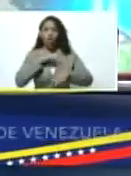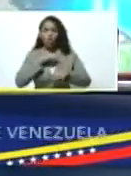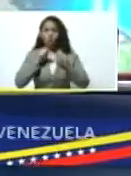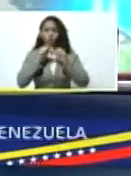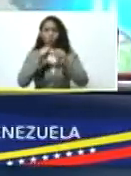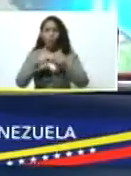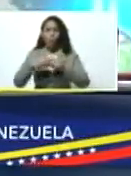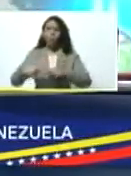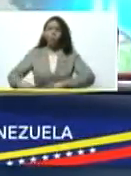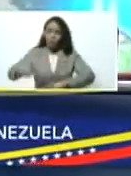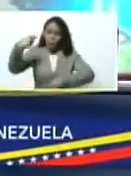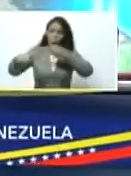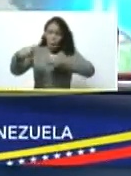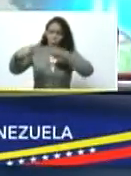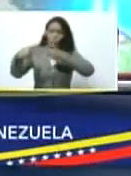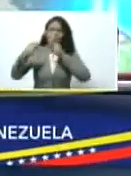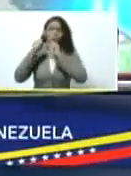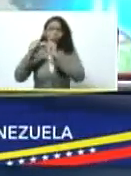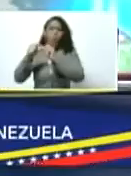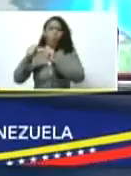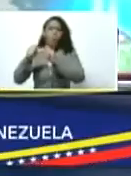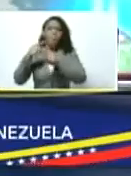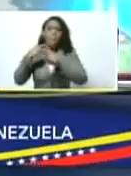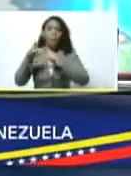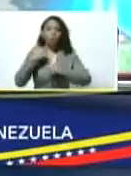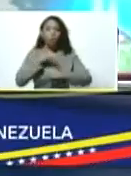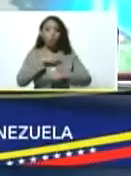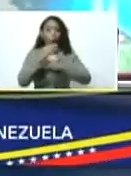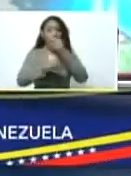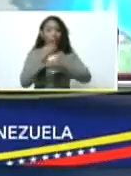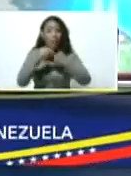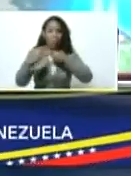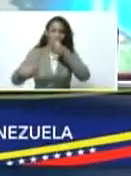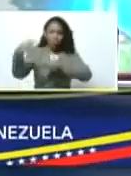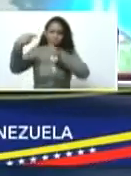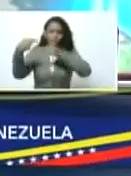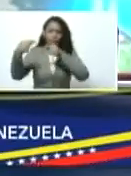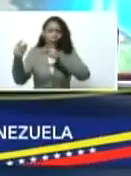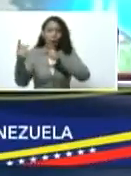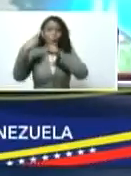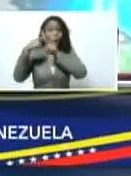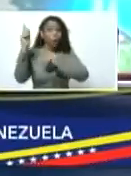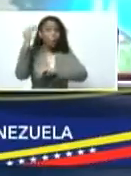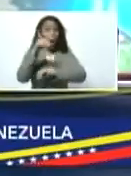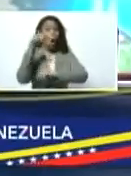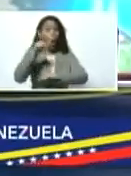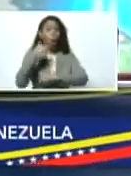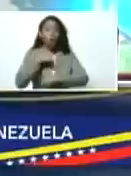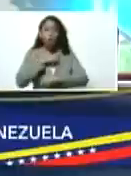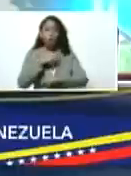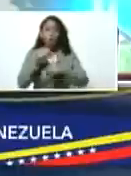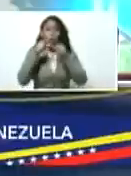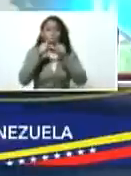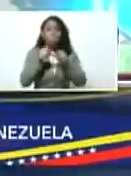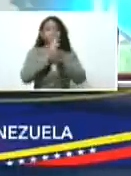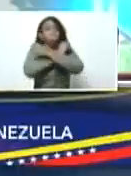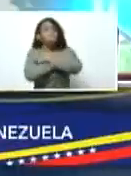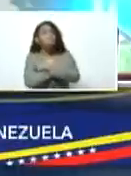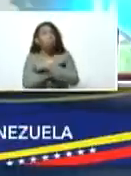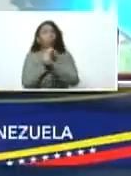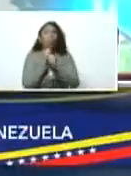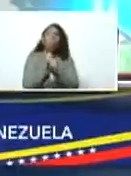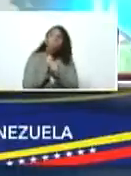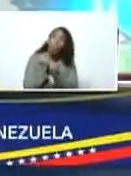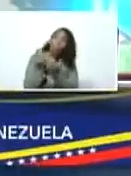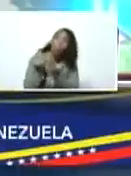pelea. Pero mientras damos esa pelea y otras más, nosotros no nos quedamos de brazos cruzados. No